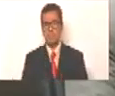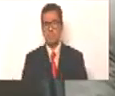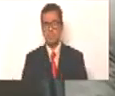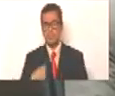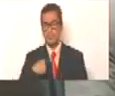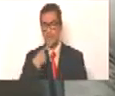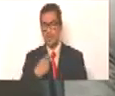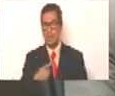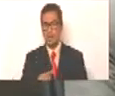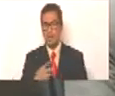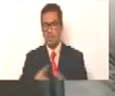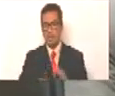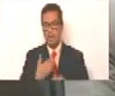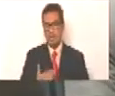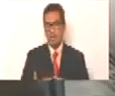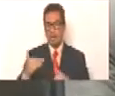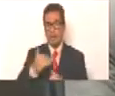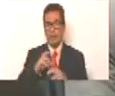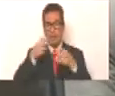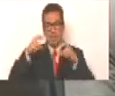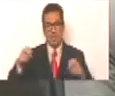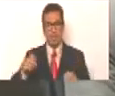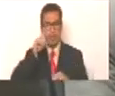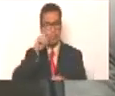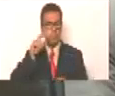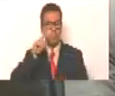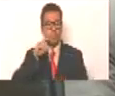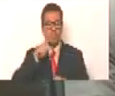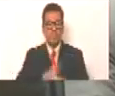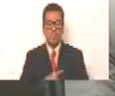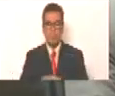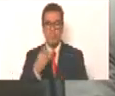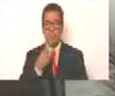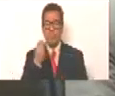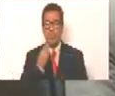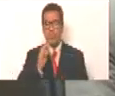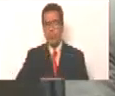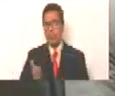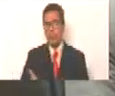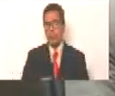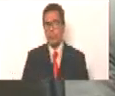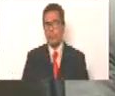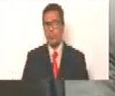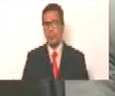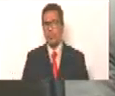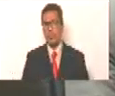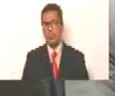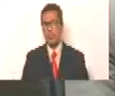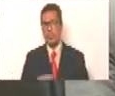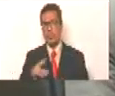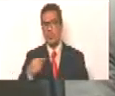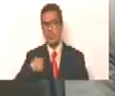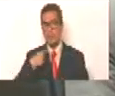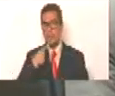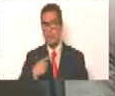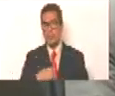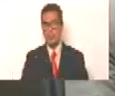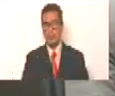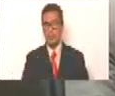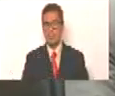superar el tema del embarazo temprano en la adolescencia, porque precoz es otra cosa de lo que no voy a hablar